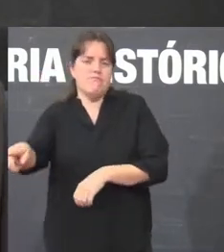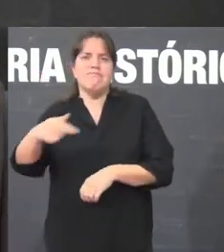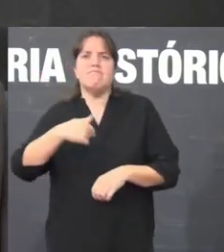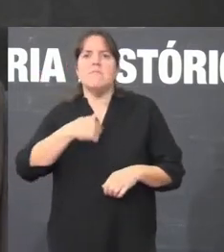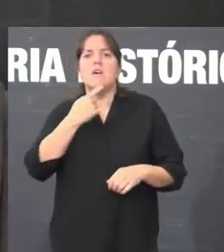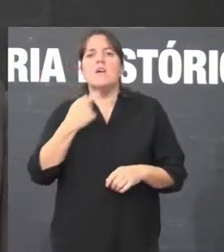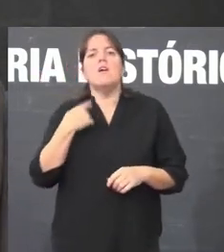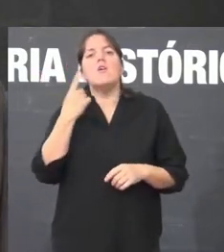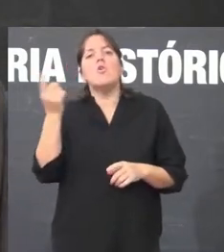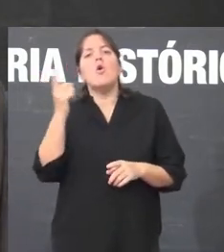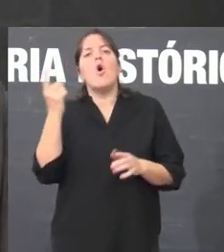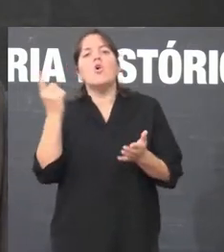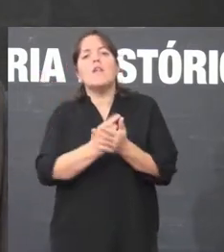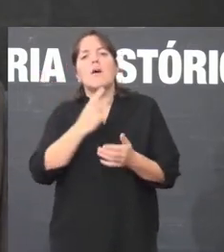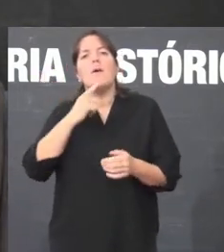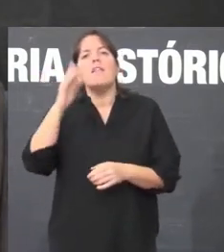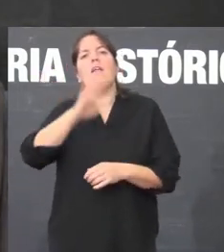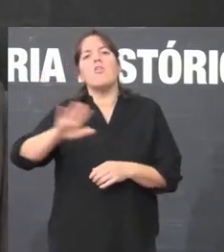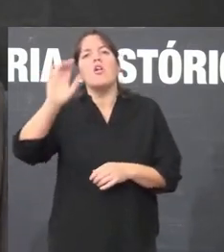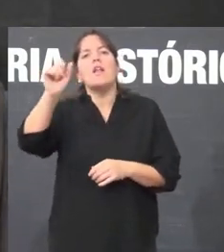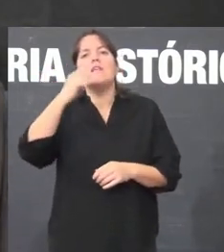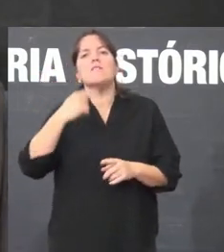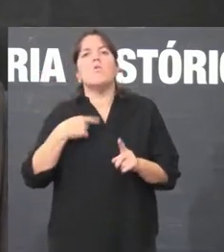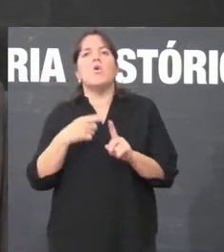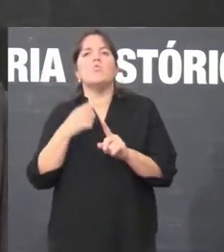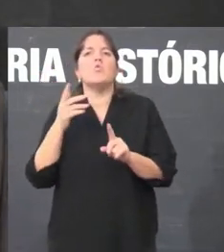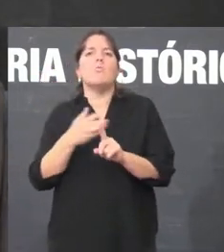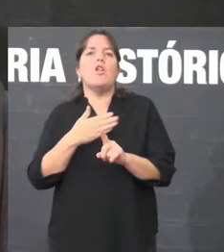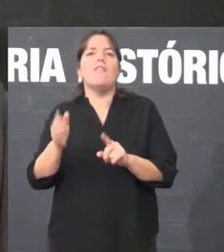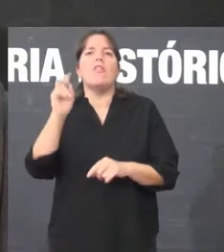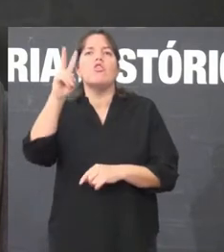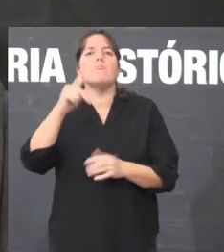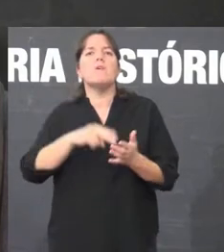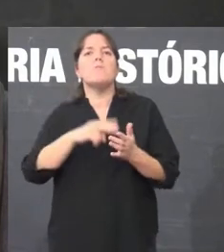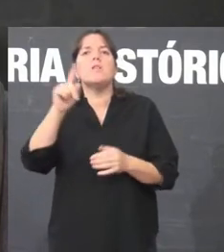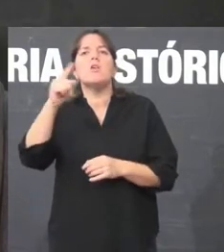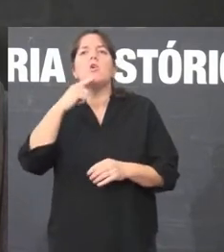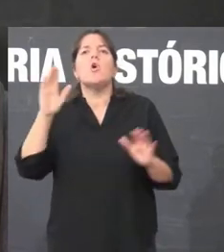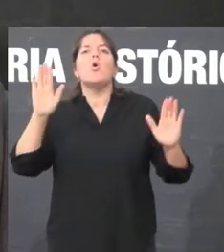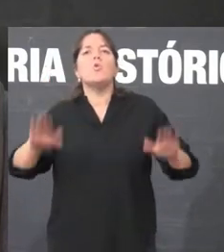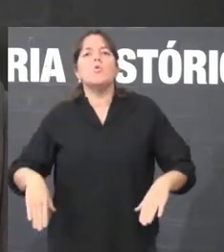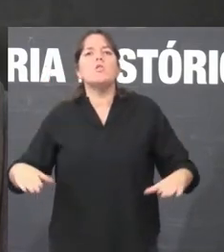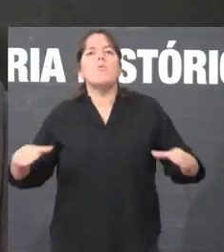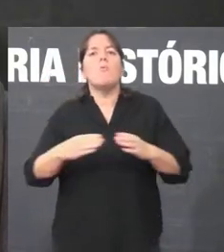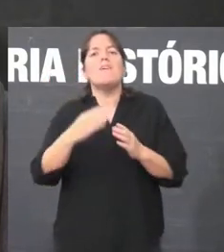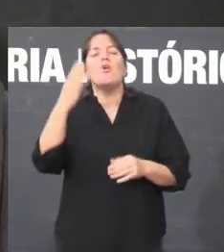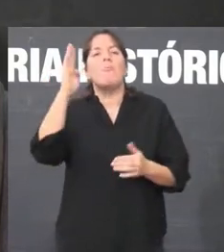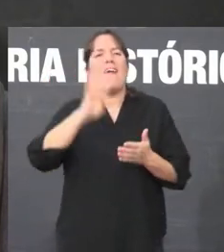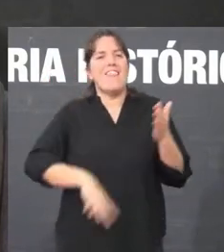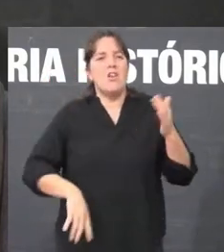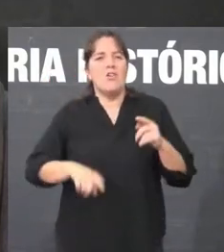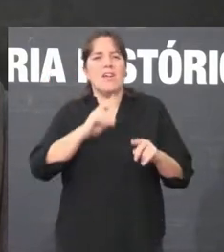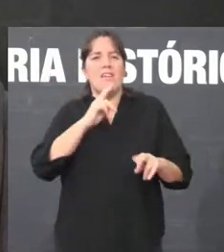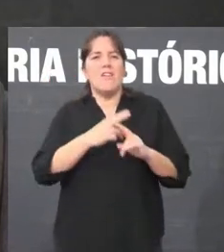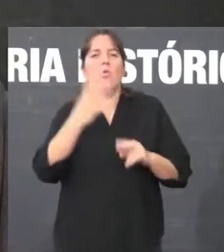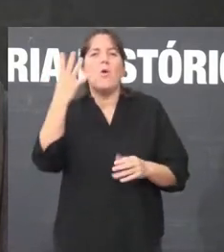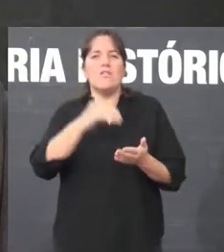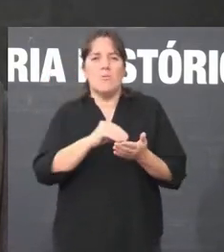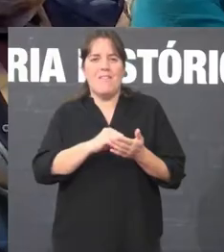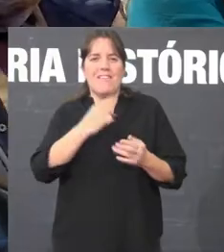violencia outra vez en 2021 e, por último, Comando Barcelona. 4 veces fai referencia a